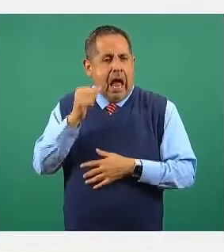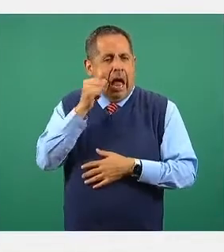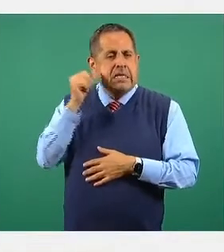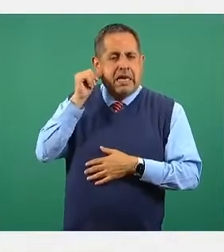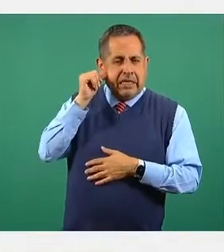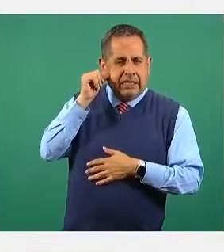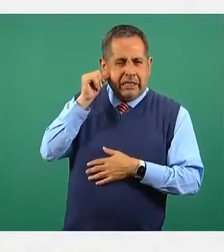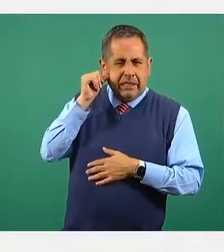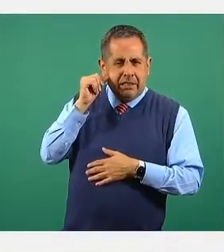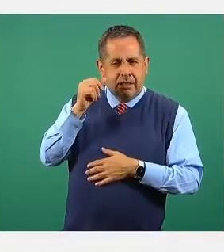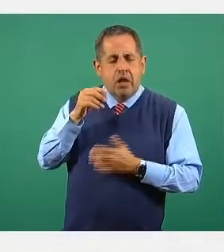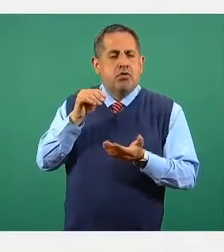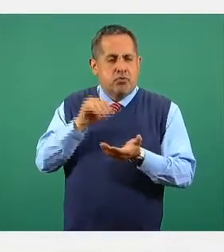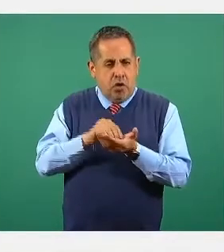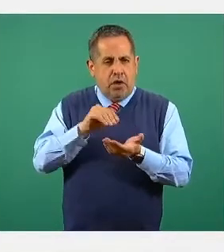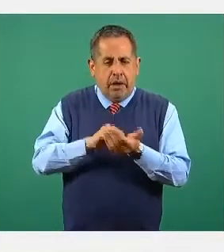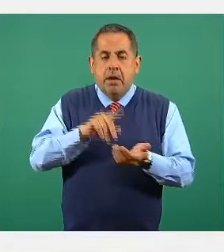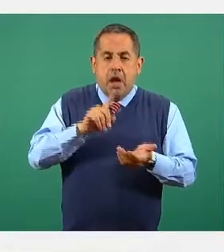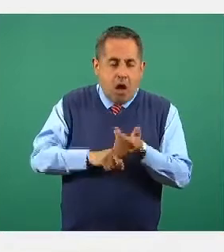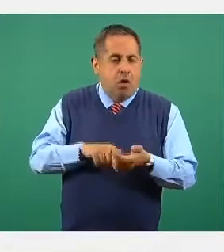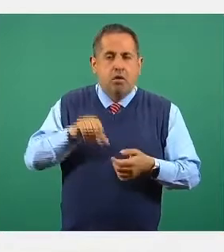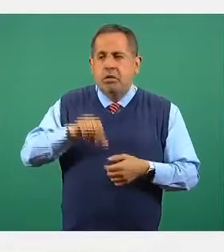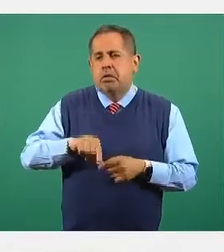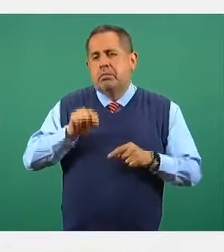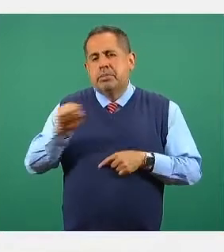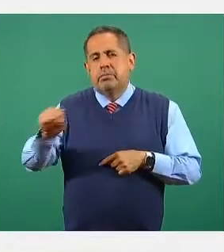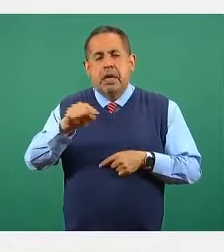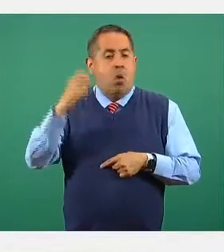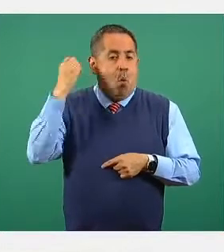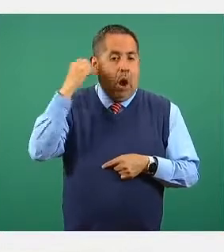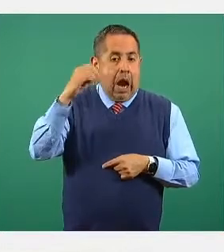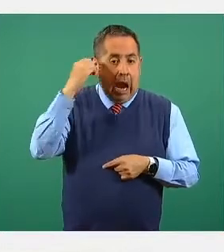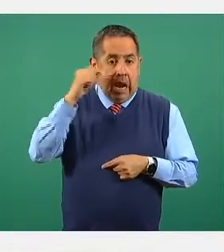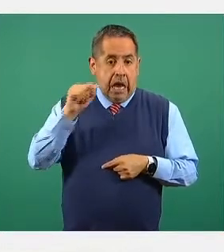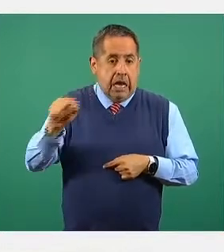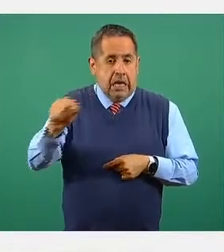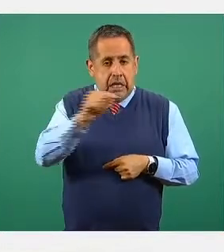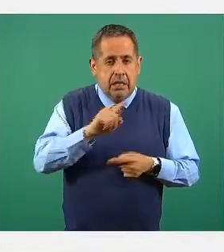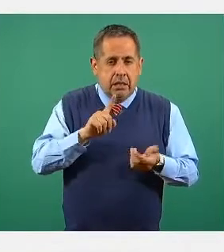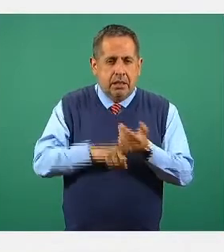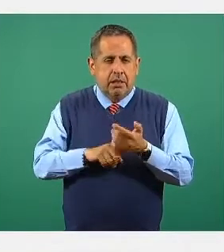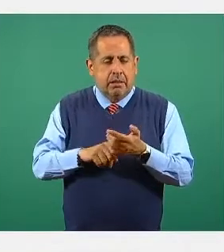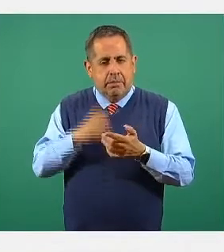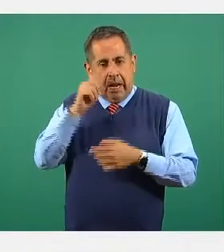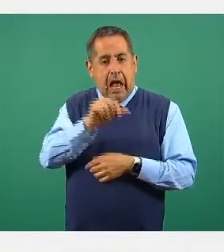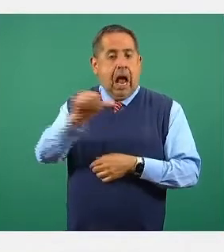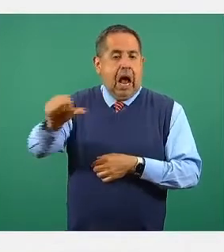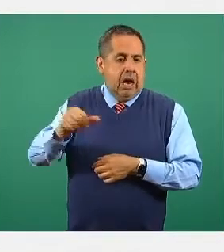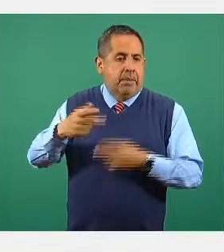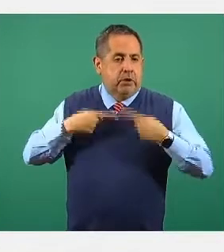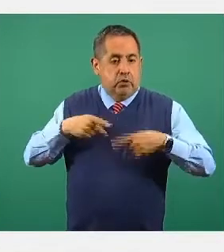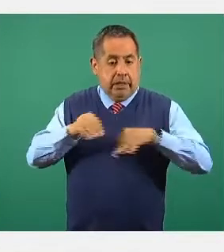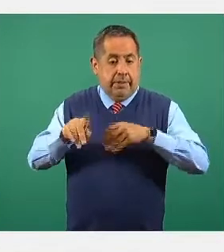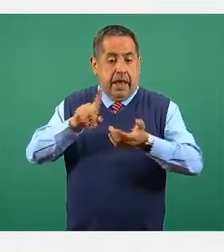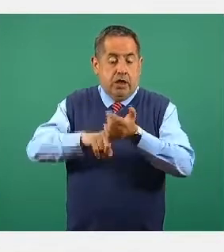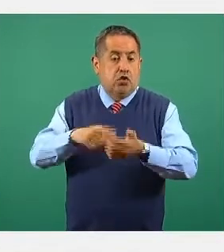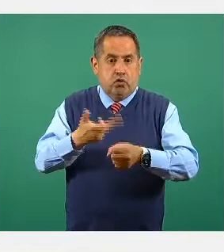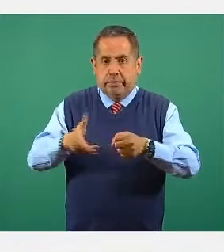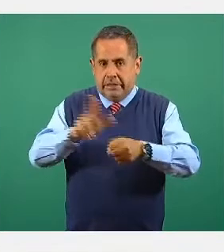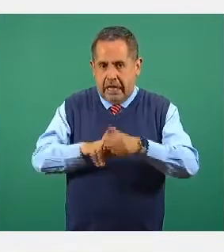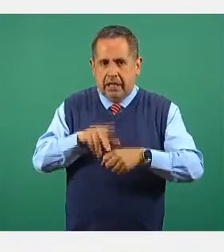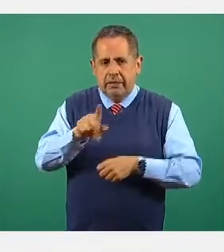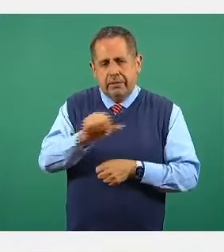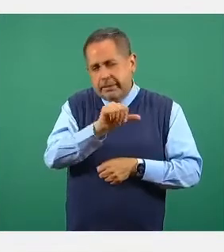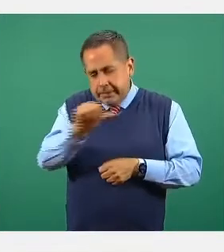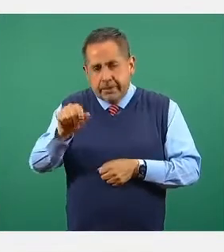ayer, lógicamente continúa el día de hoy también en Oaxaca, aplicación de la vacuna al personal de salud en